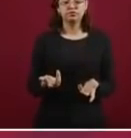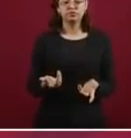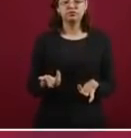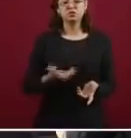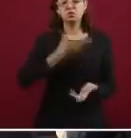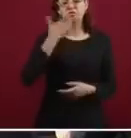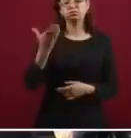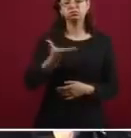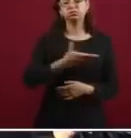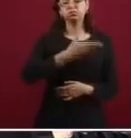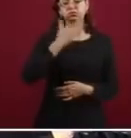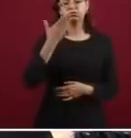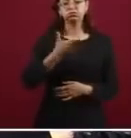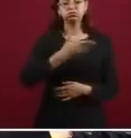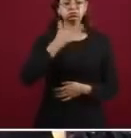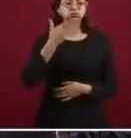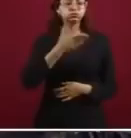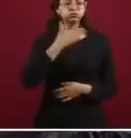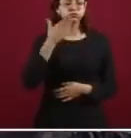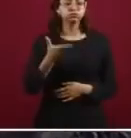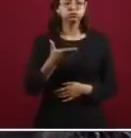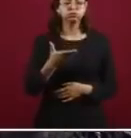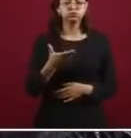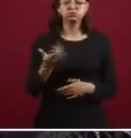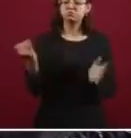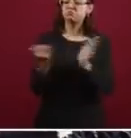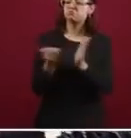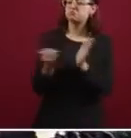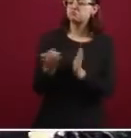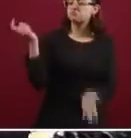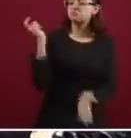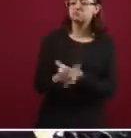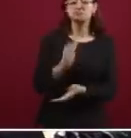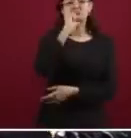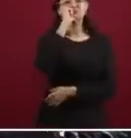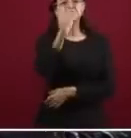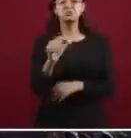acostumbradas a que se les condonarán los impuestos